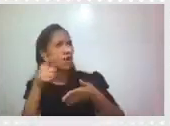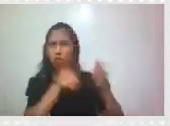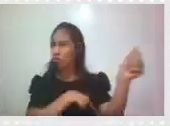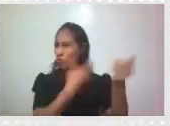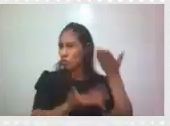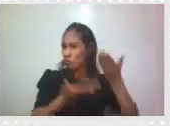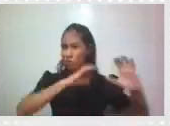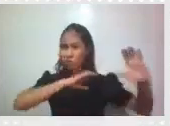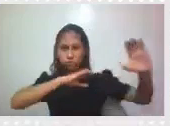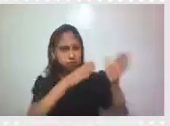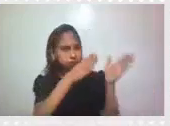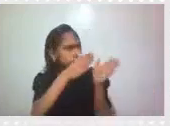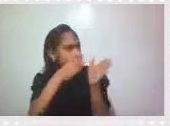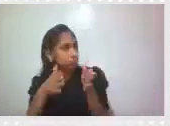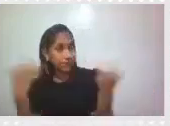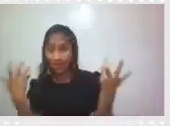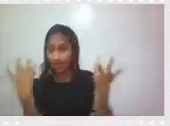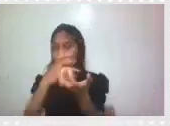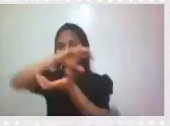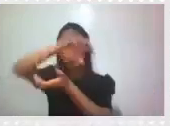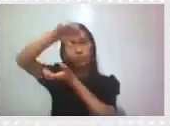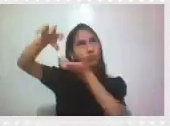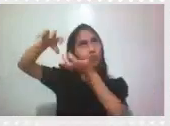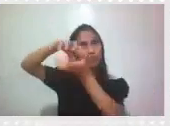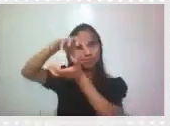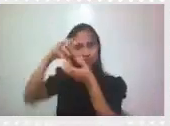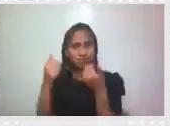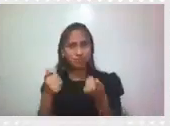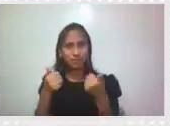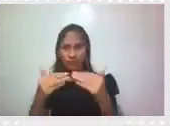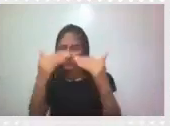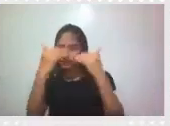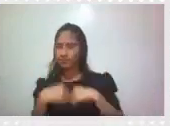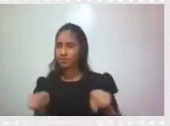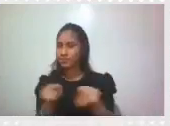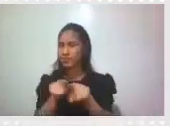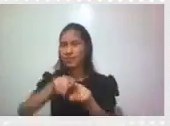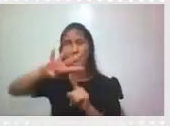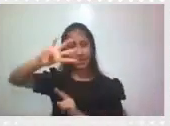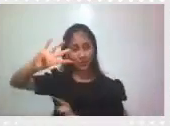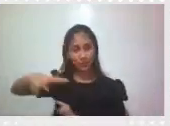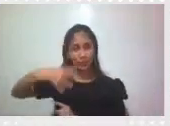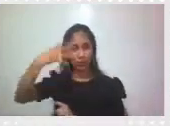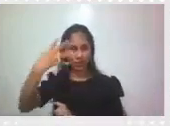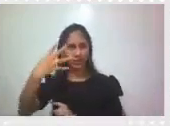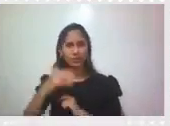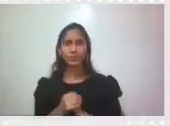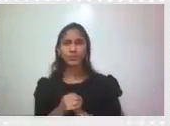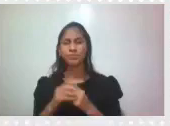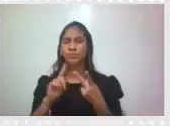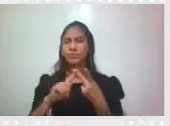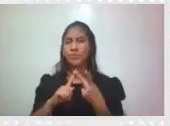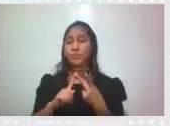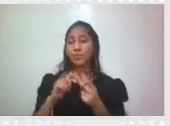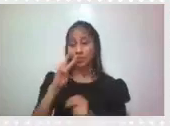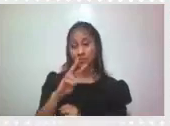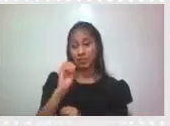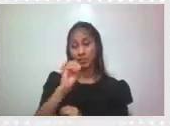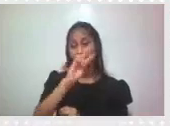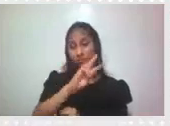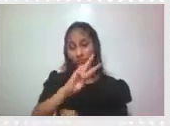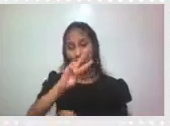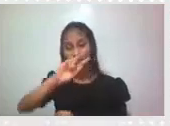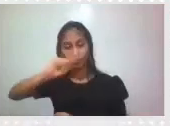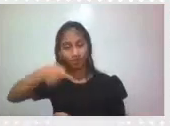un trabajo de elaboración de la cuarta iniciativa institucional que se va a llamar la Agenda Indígena